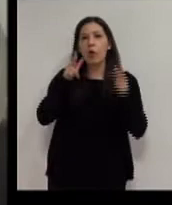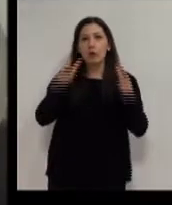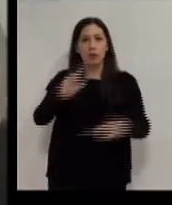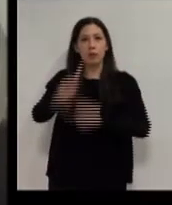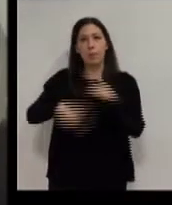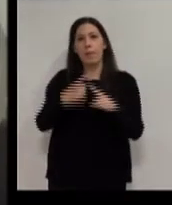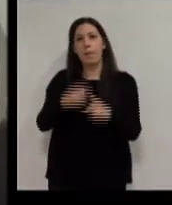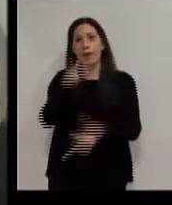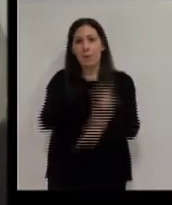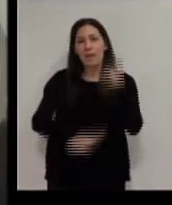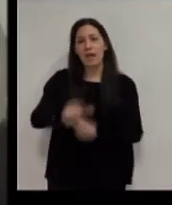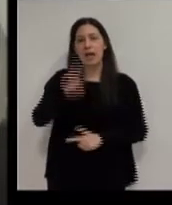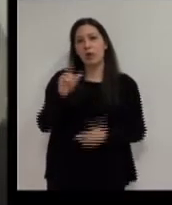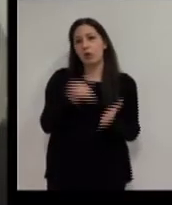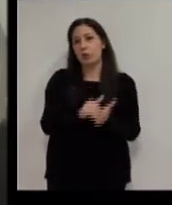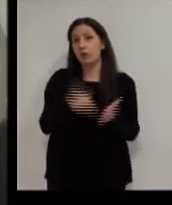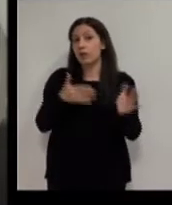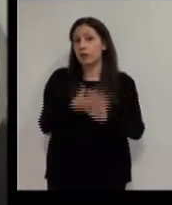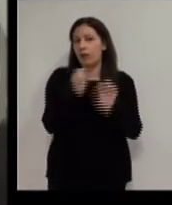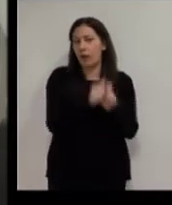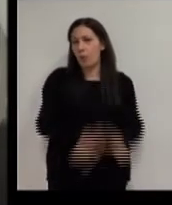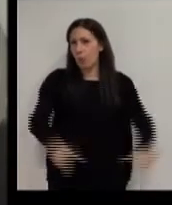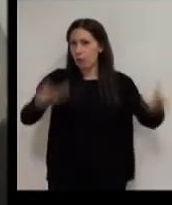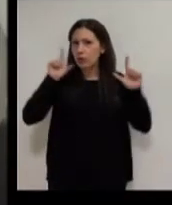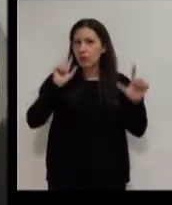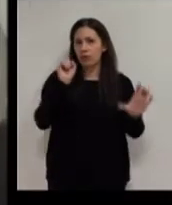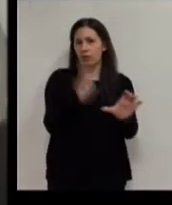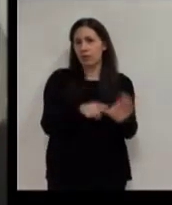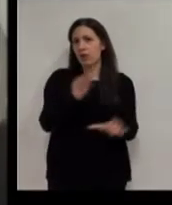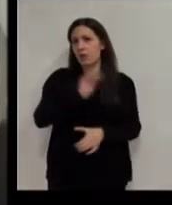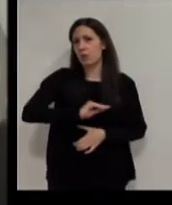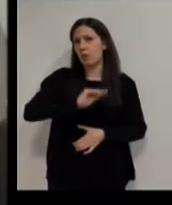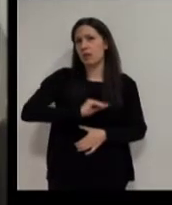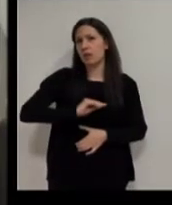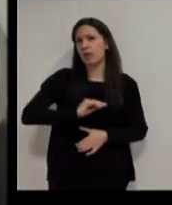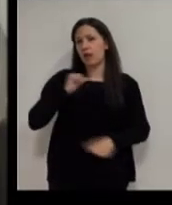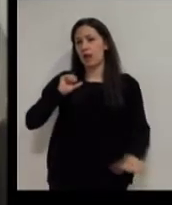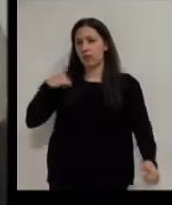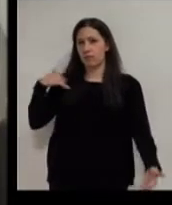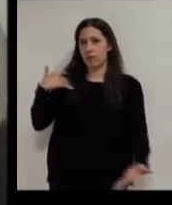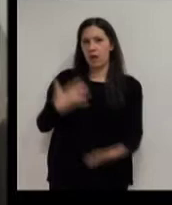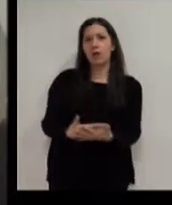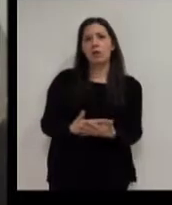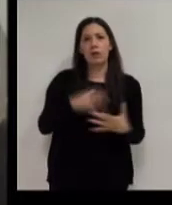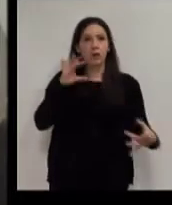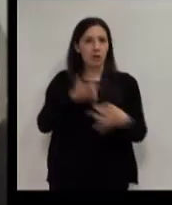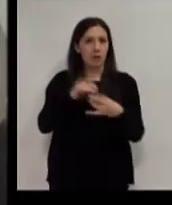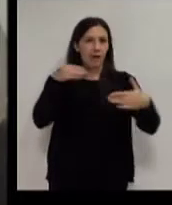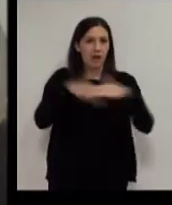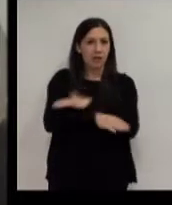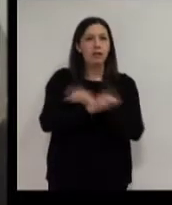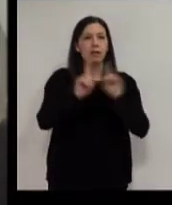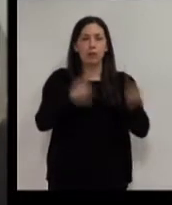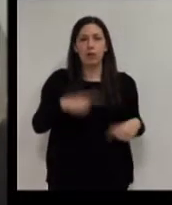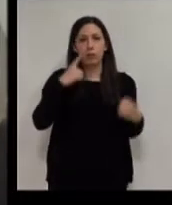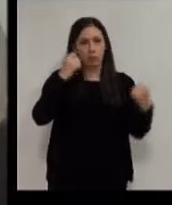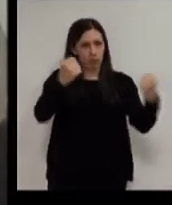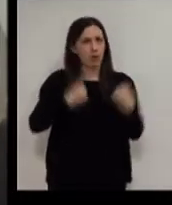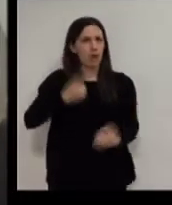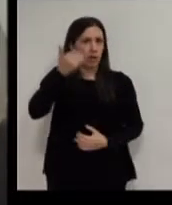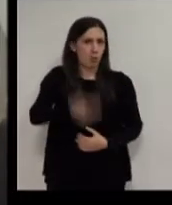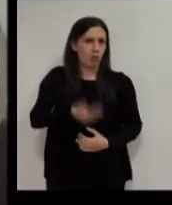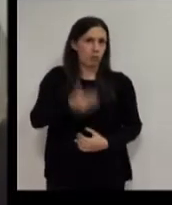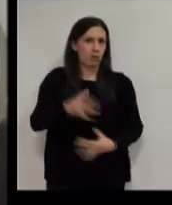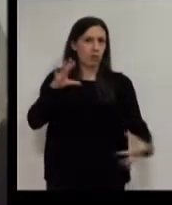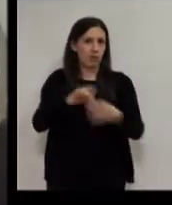protagonista de toda la trayectoria que han seguido tanto los hoteles como agencias de viajes en el tema de la accesibilidad y es un experto muy importante en